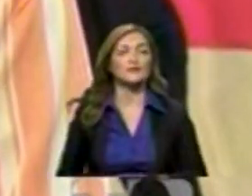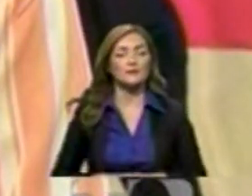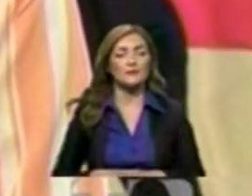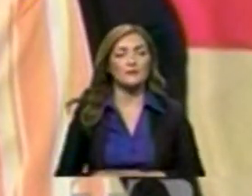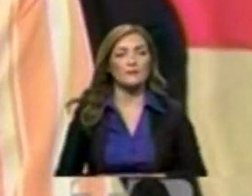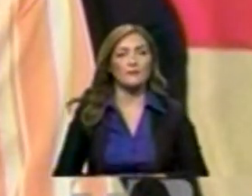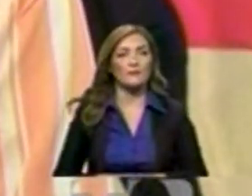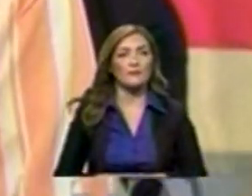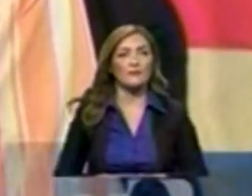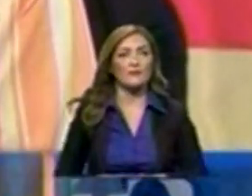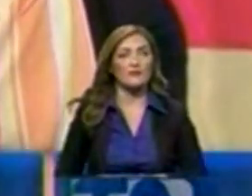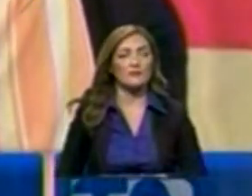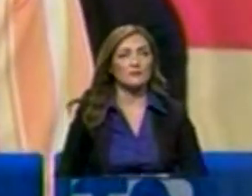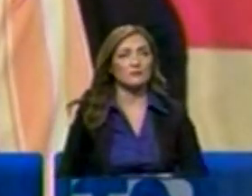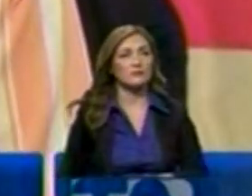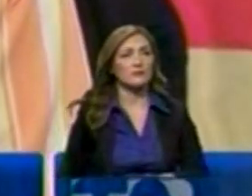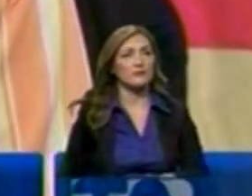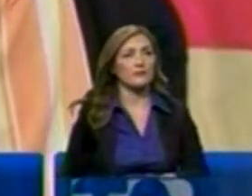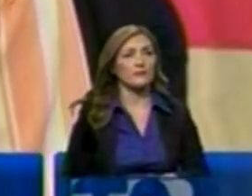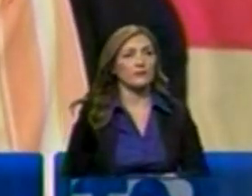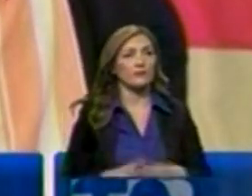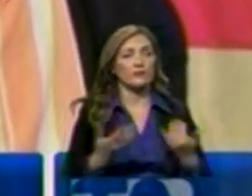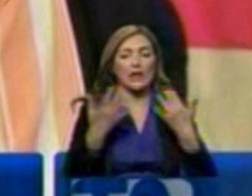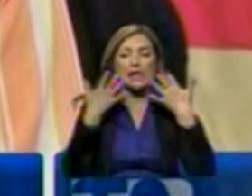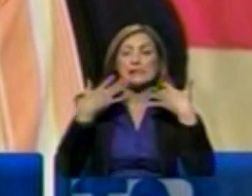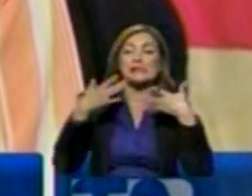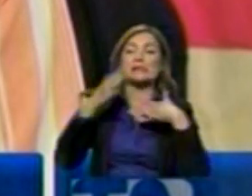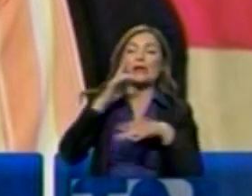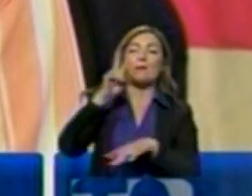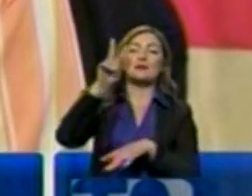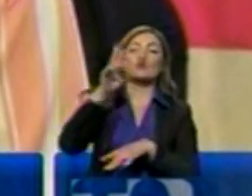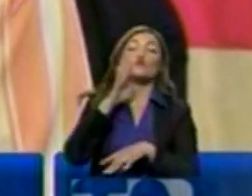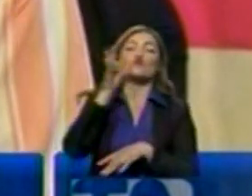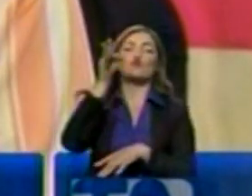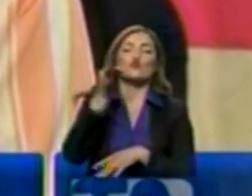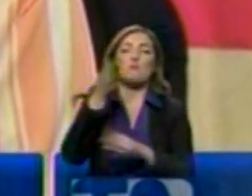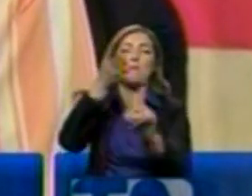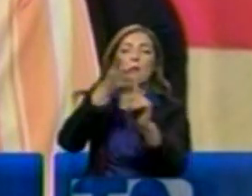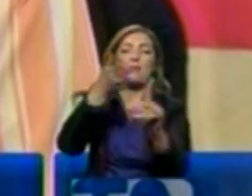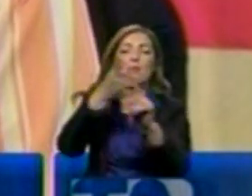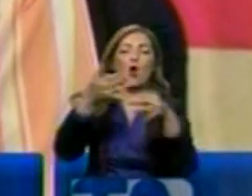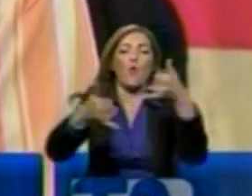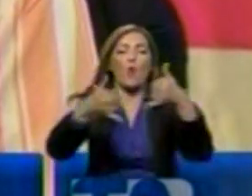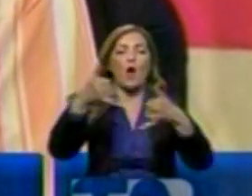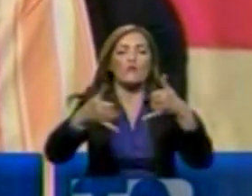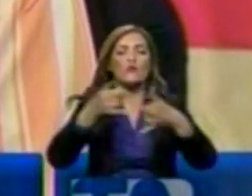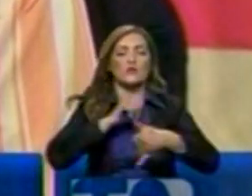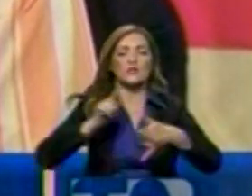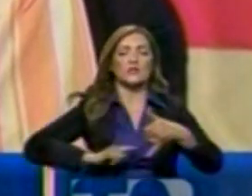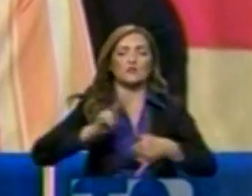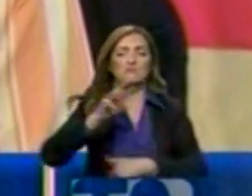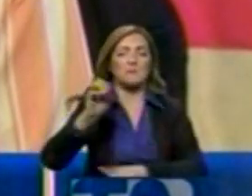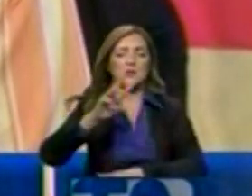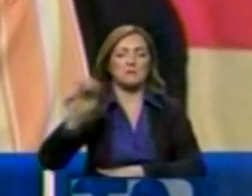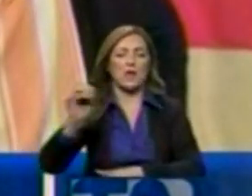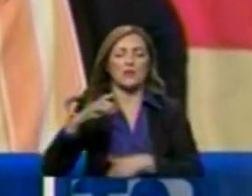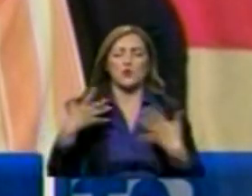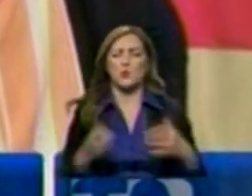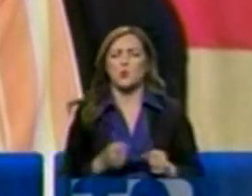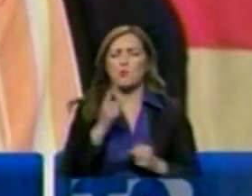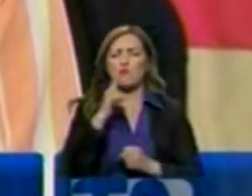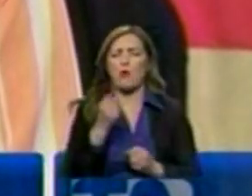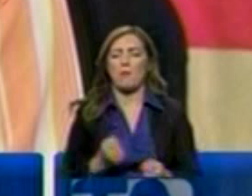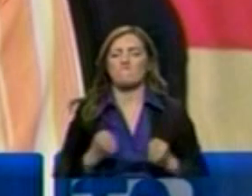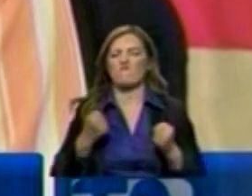Nuestras miradas están puestas ya en los Juegos Olímpicos de Tokio 2020. Sin duda alguna, será una dura prueba frente a los mejores